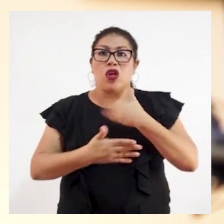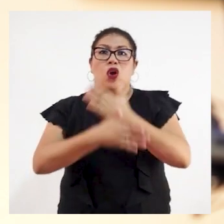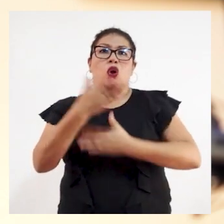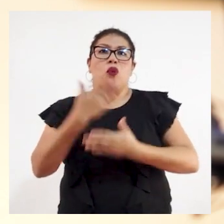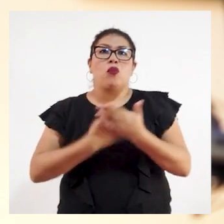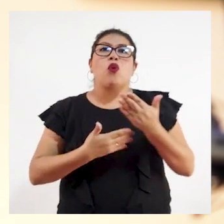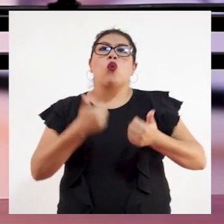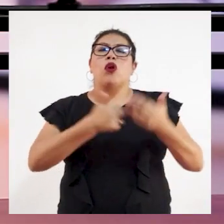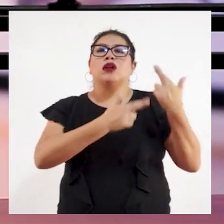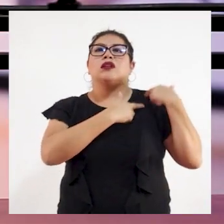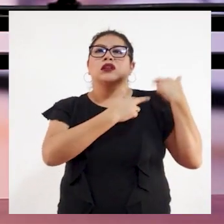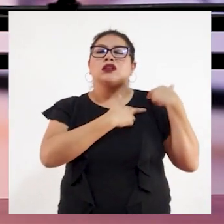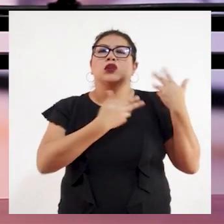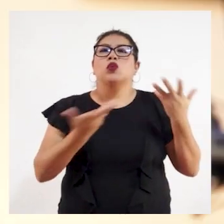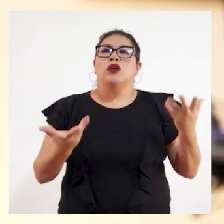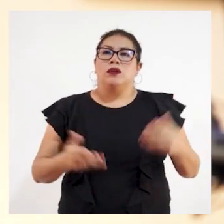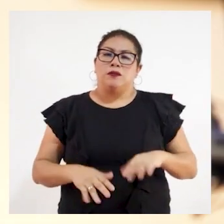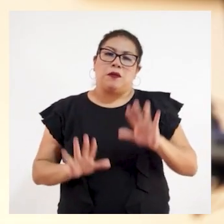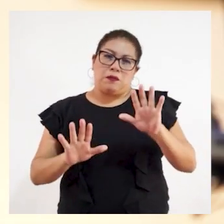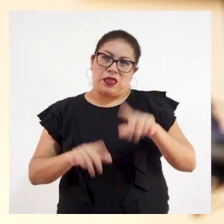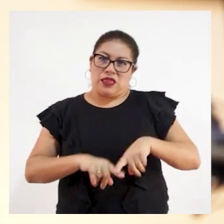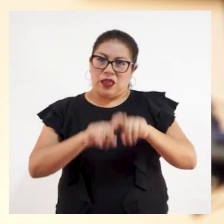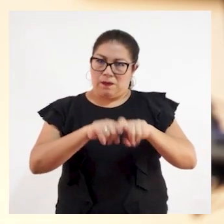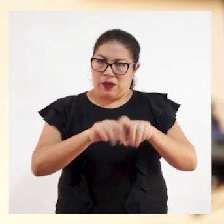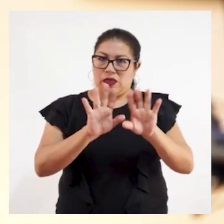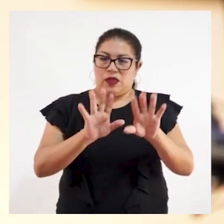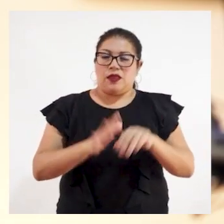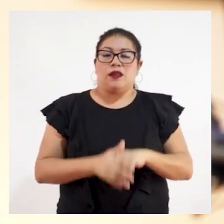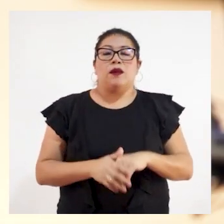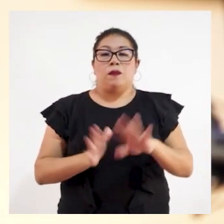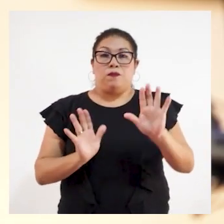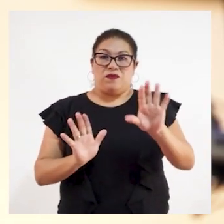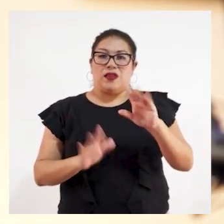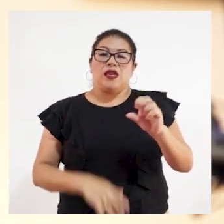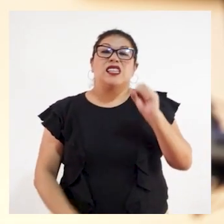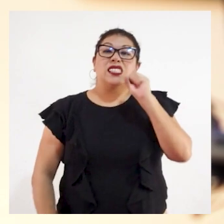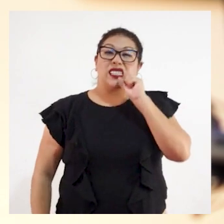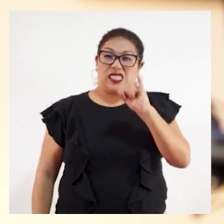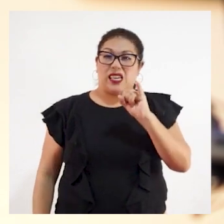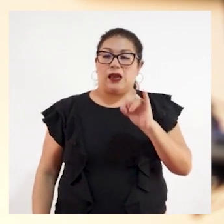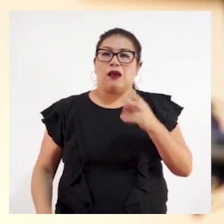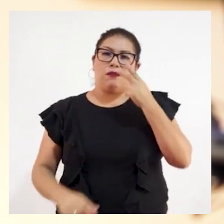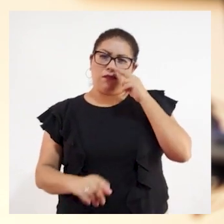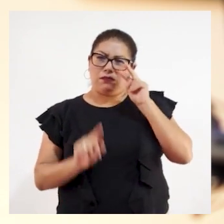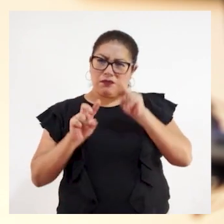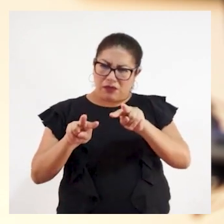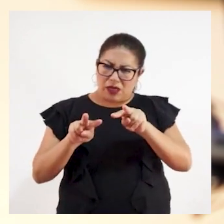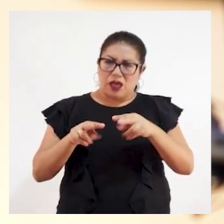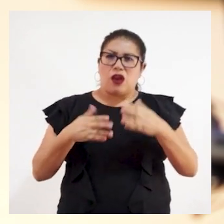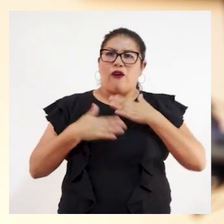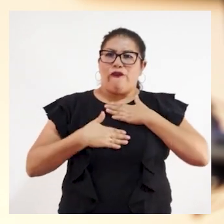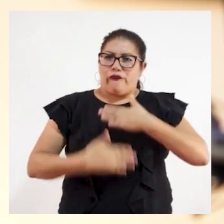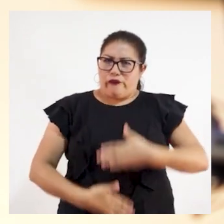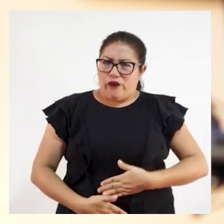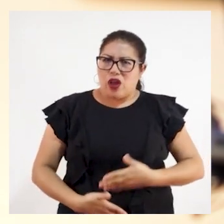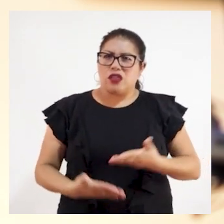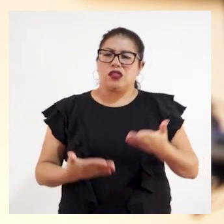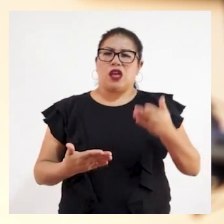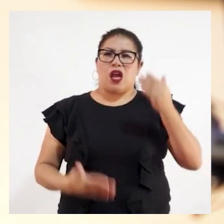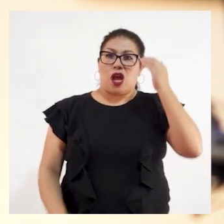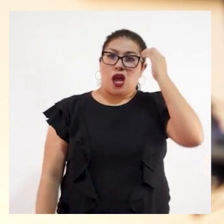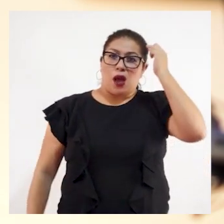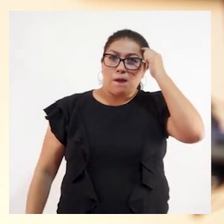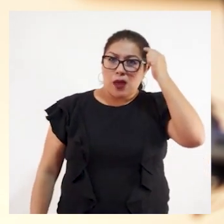de discapacidad? Es permanente. Va a depender. Si tenemos esta deficiencia física,